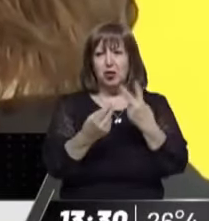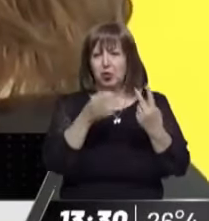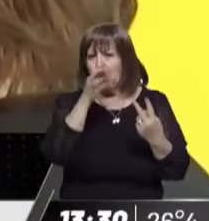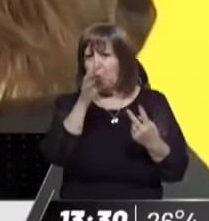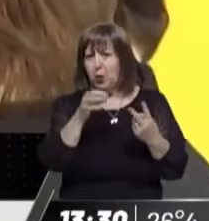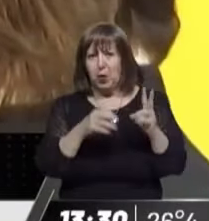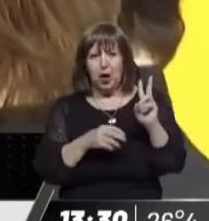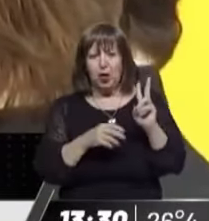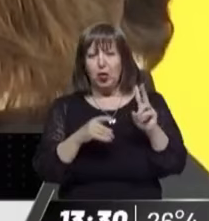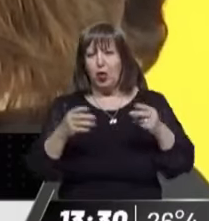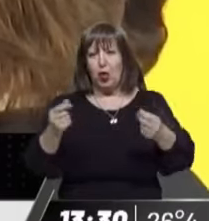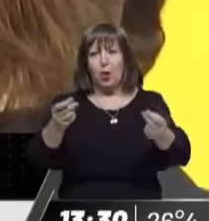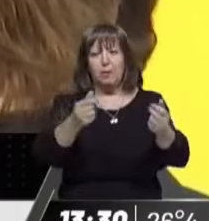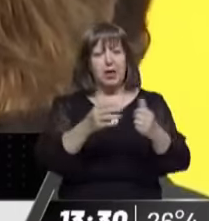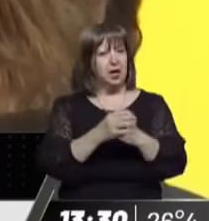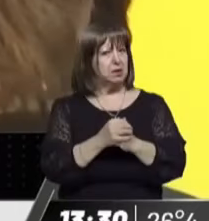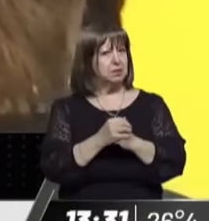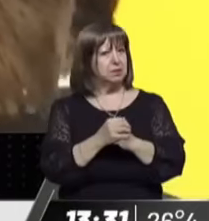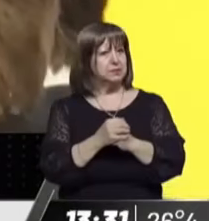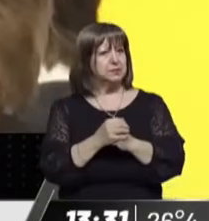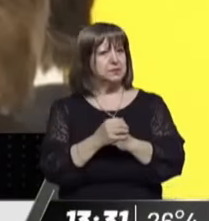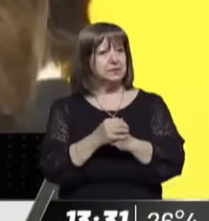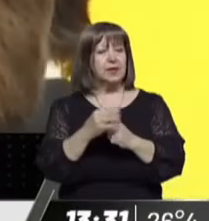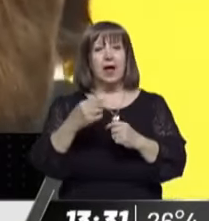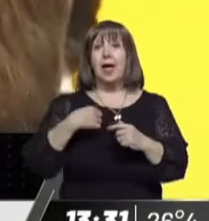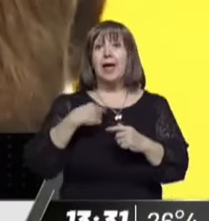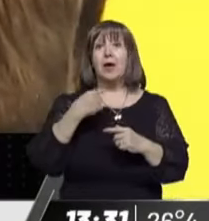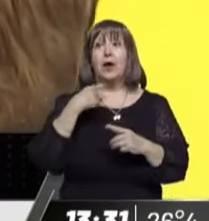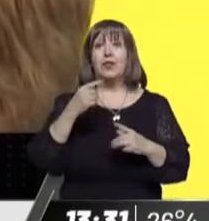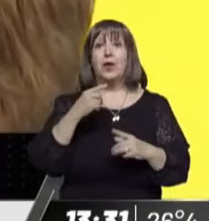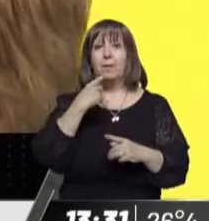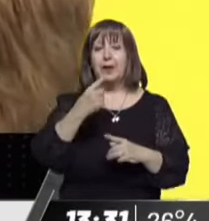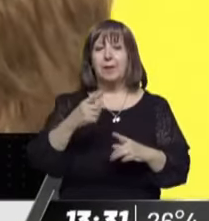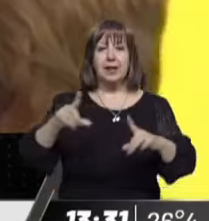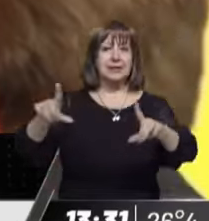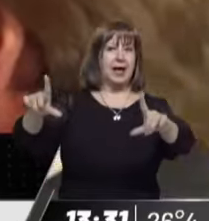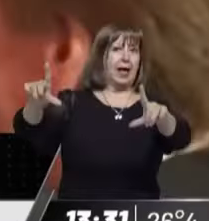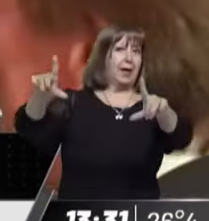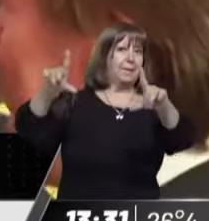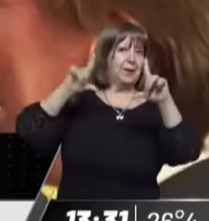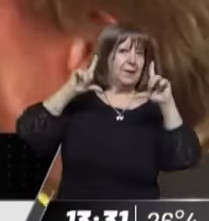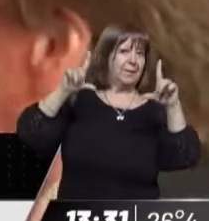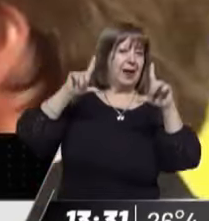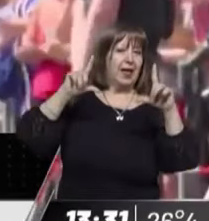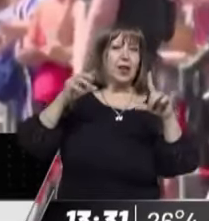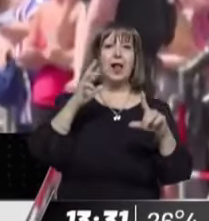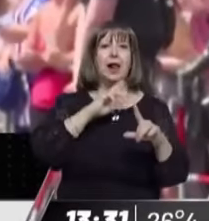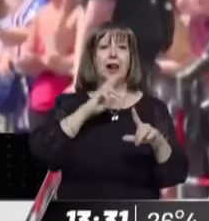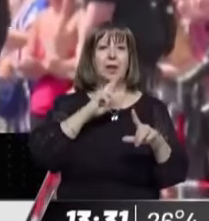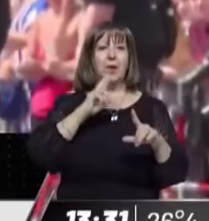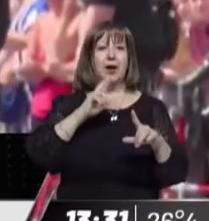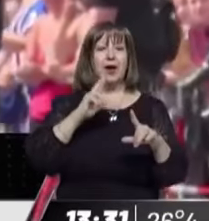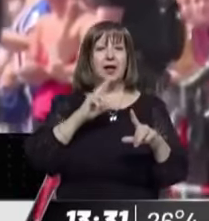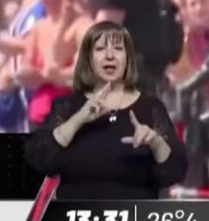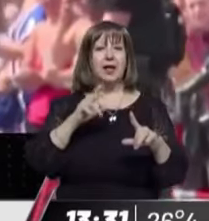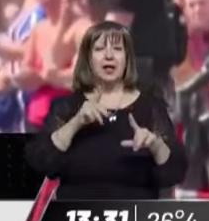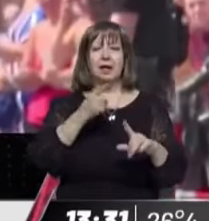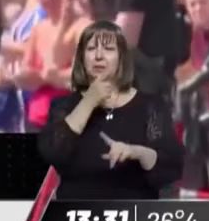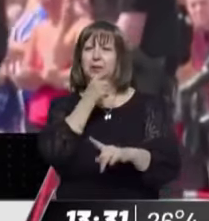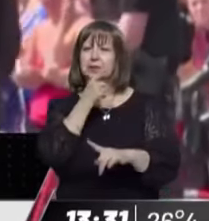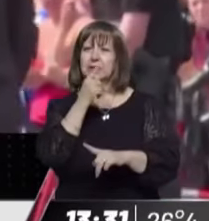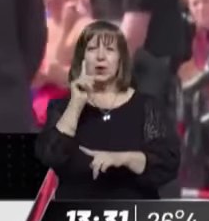verdad, rarísimo. Y cuando intentan hacerle un primer plano, que lo veíamos recién en cámara, casi no parece